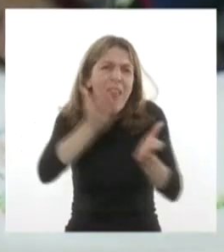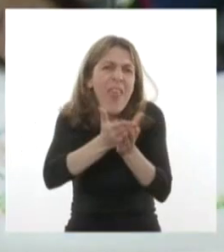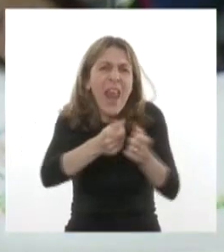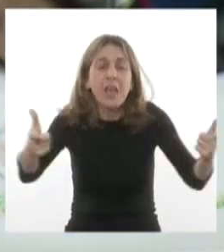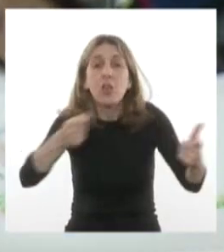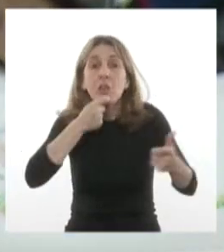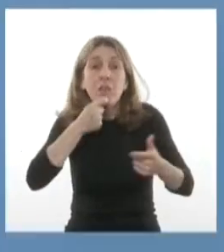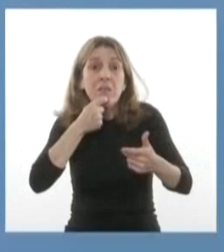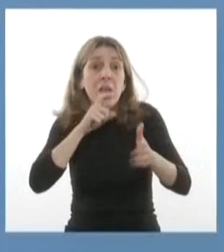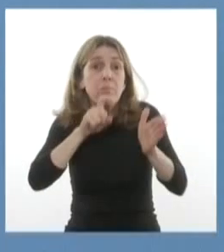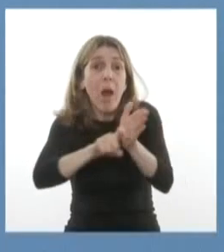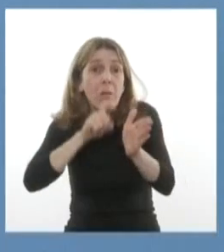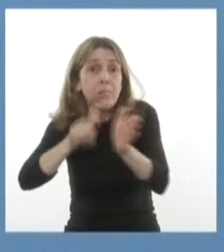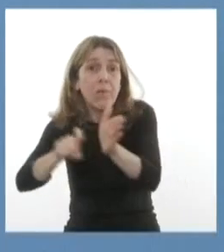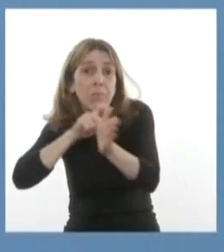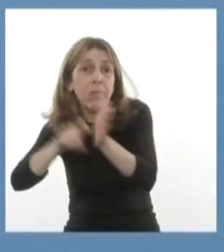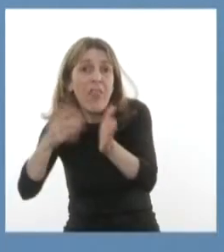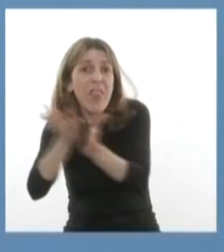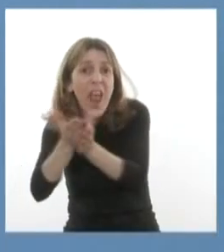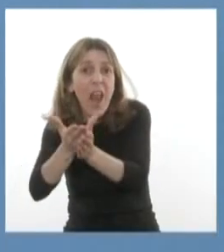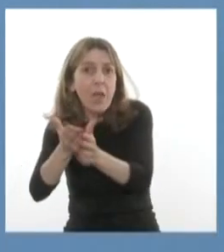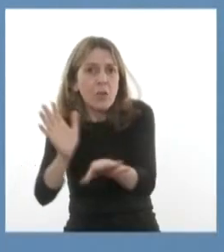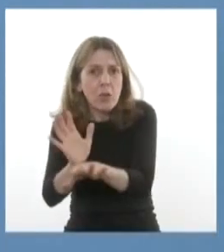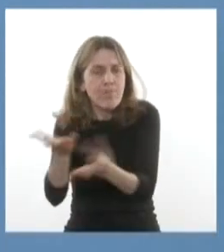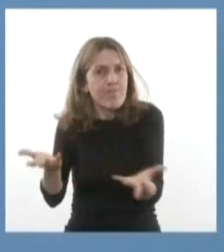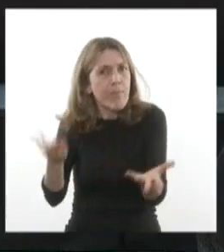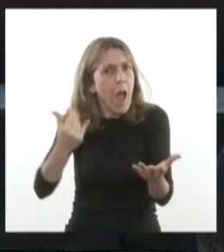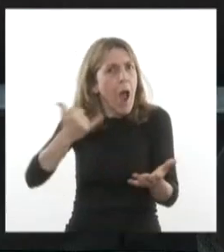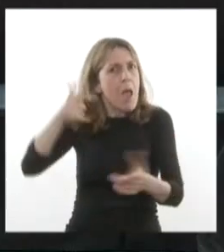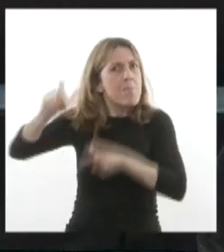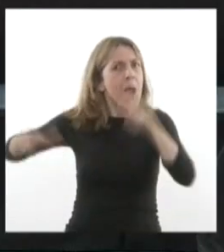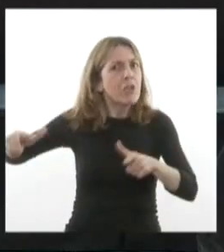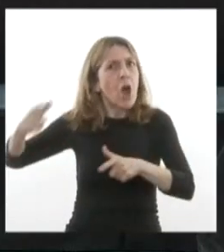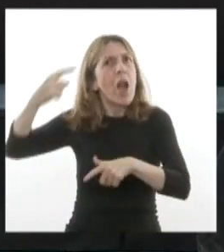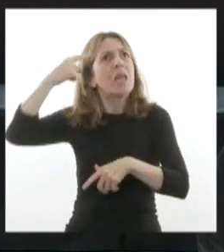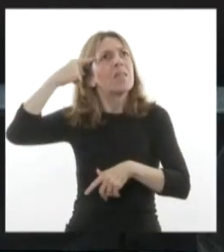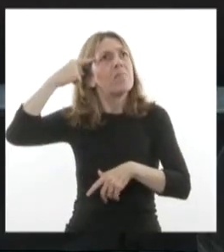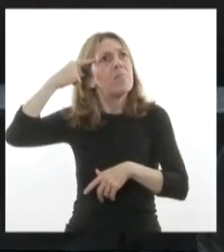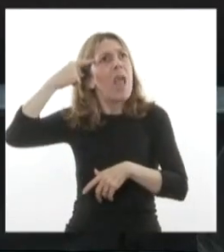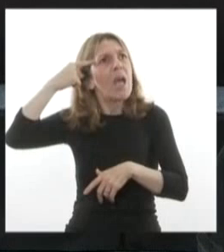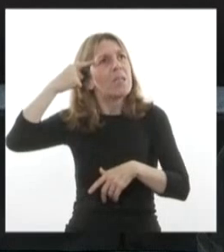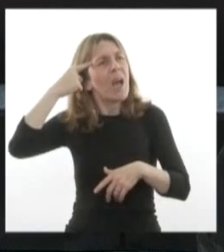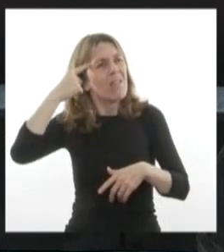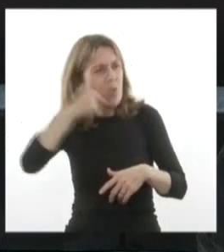porque hay también en la Argentina quienes creen que dar derechos es un problema,